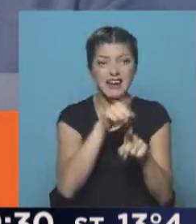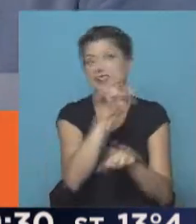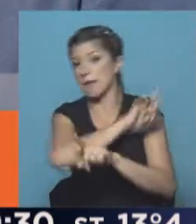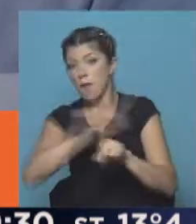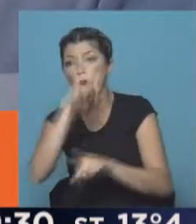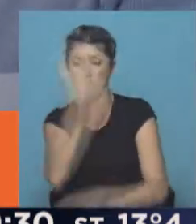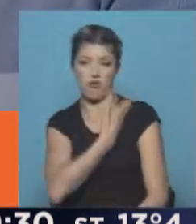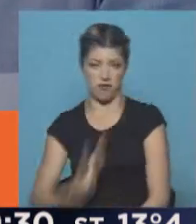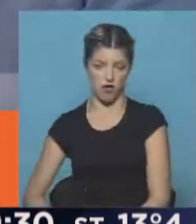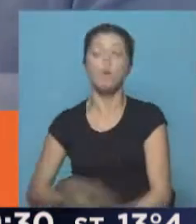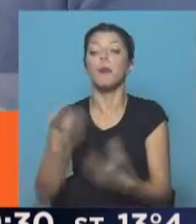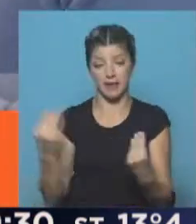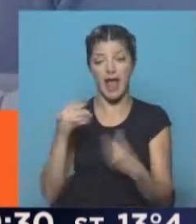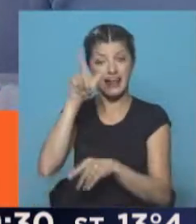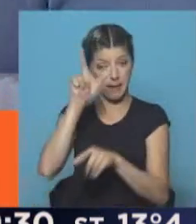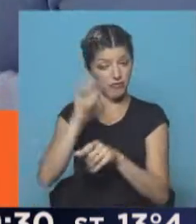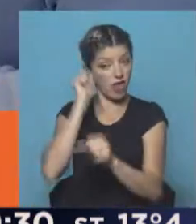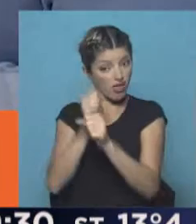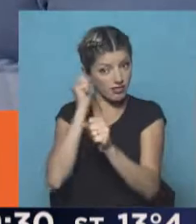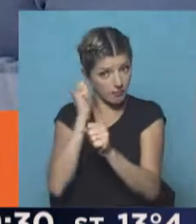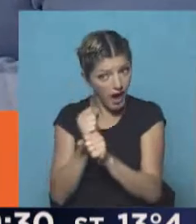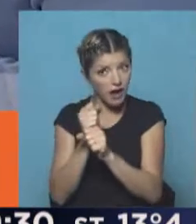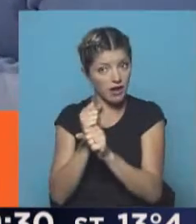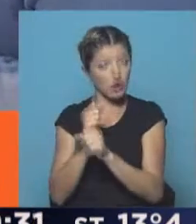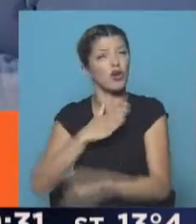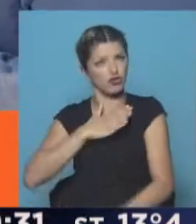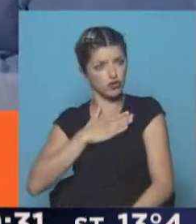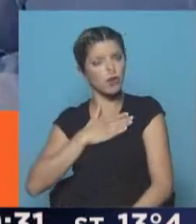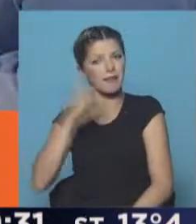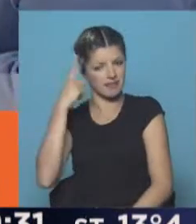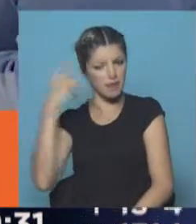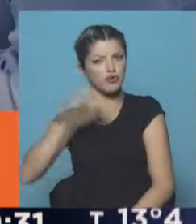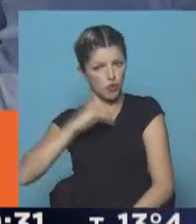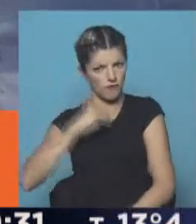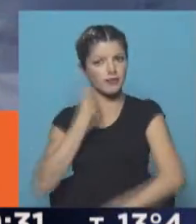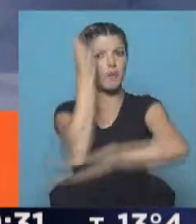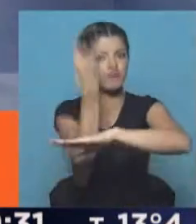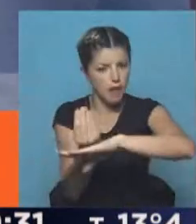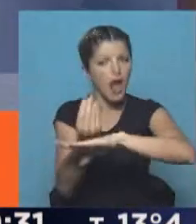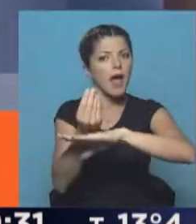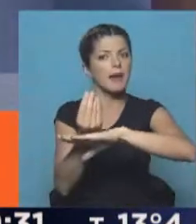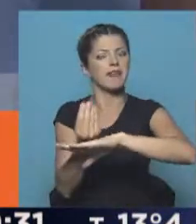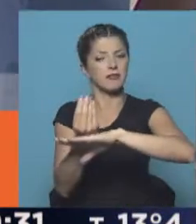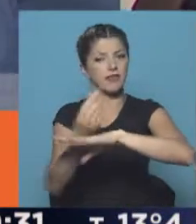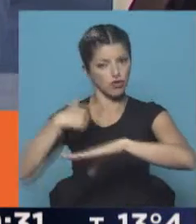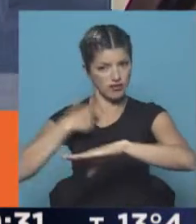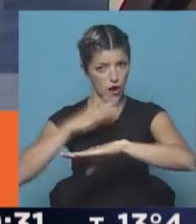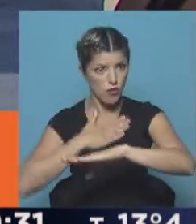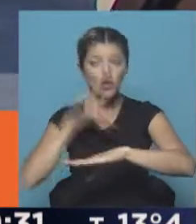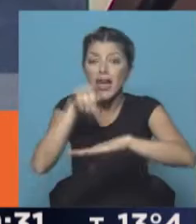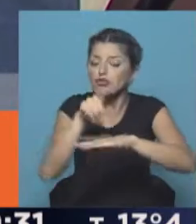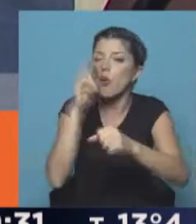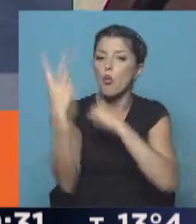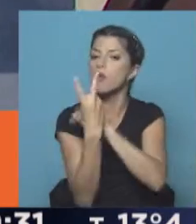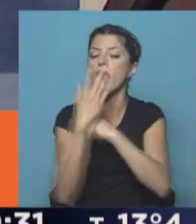los trabajadores, los dirigentes, los que creemos que nuestra función de dirigente sindical es defender los intereses de los trabajadores,